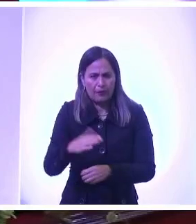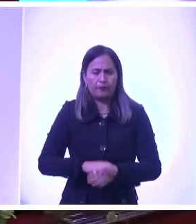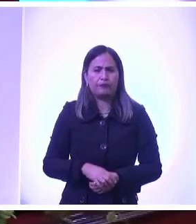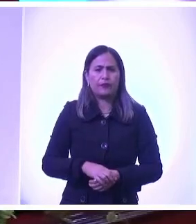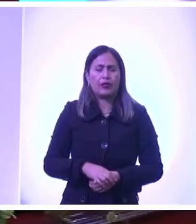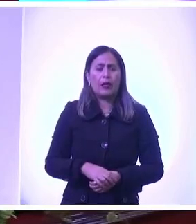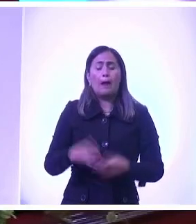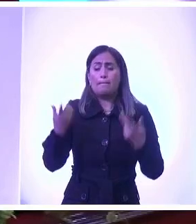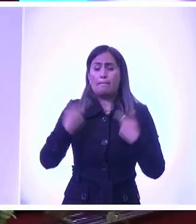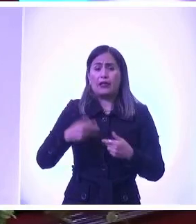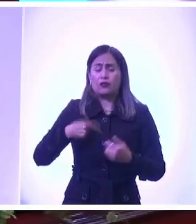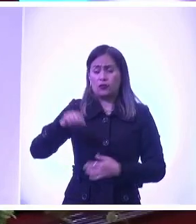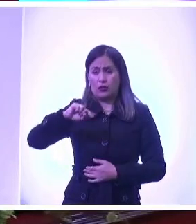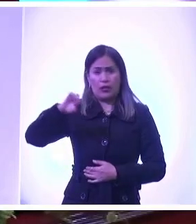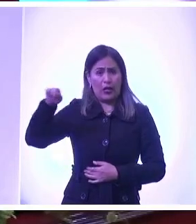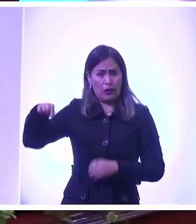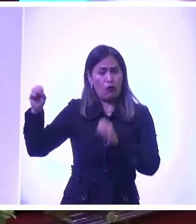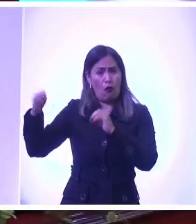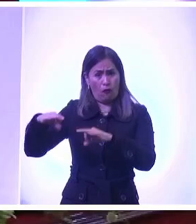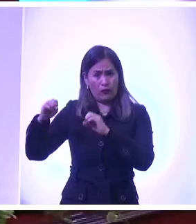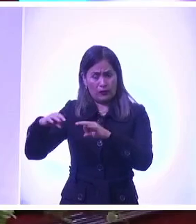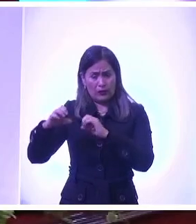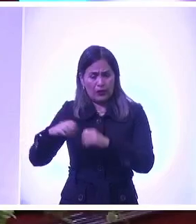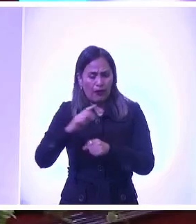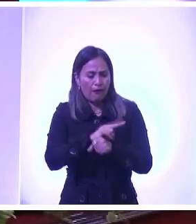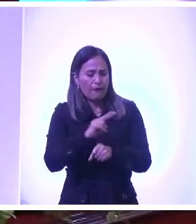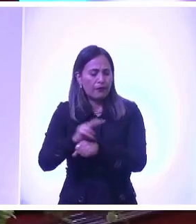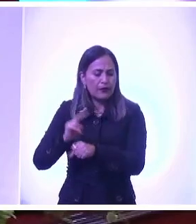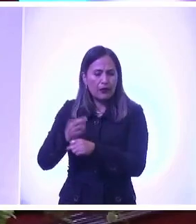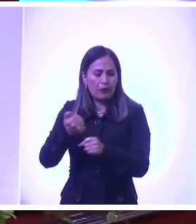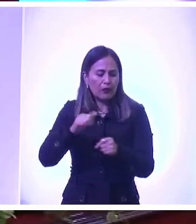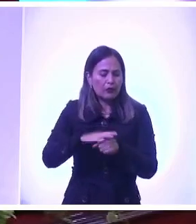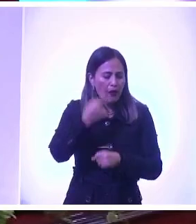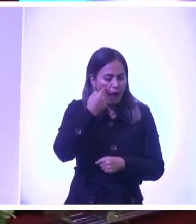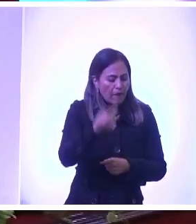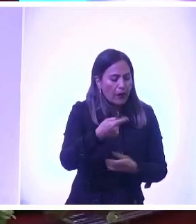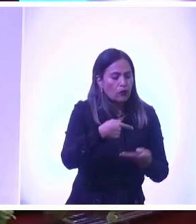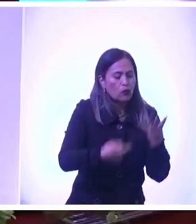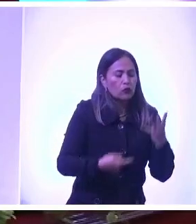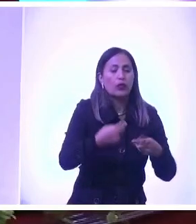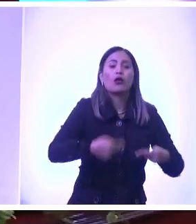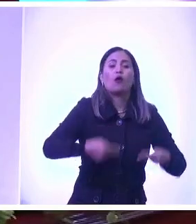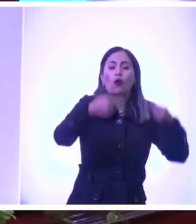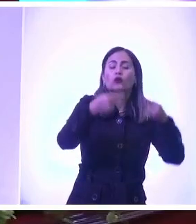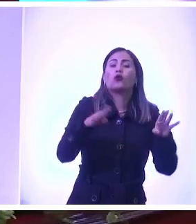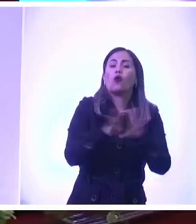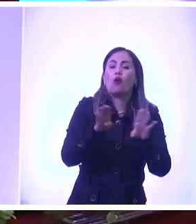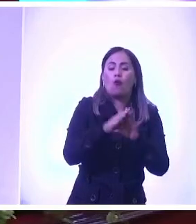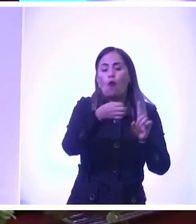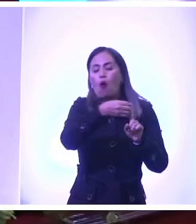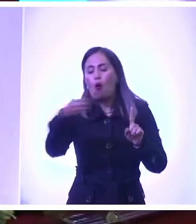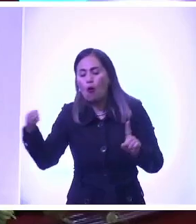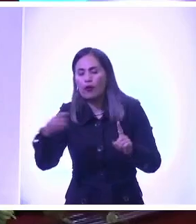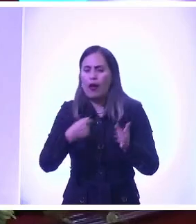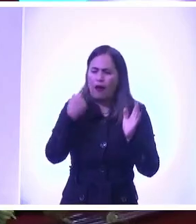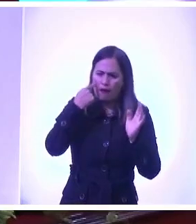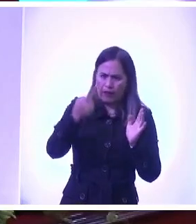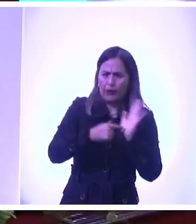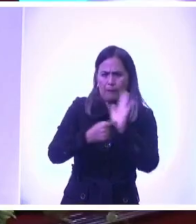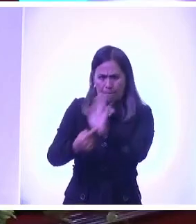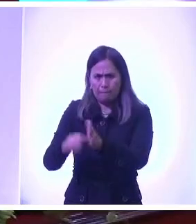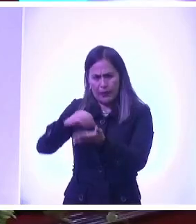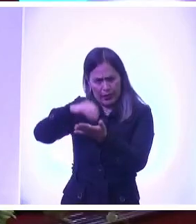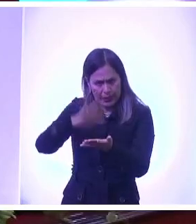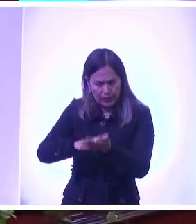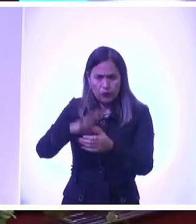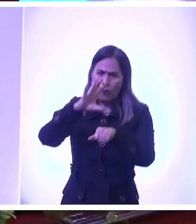Universidad de la unidad de verificación administrativa y me dice a ver vengo a ver cómo está tu negocio No y empieza a ver todos mis registros mis permisos y